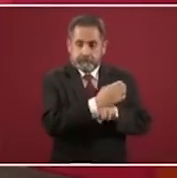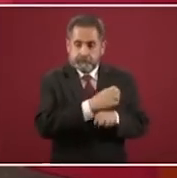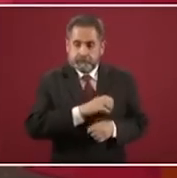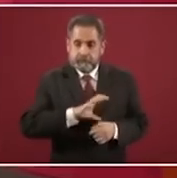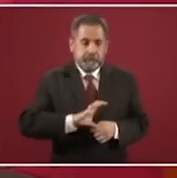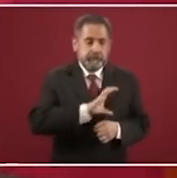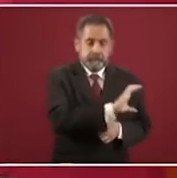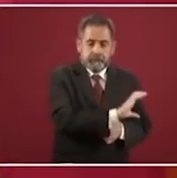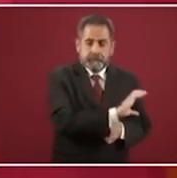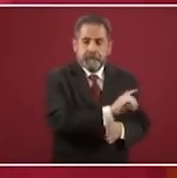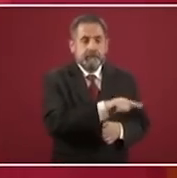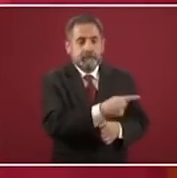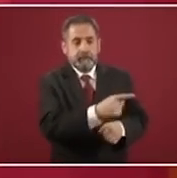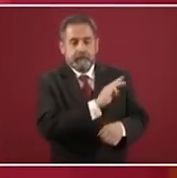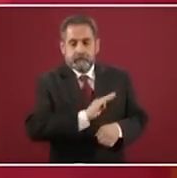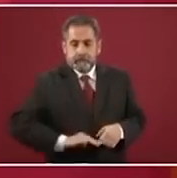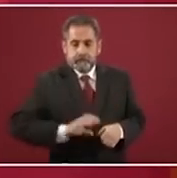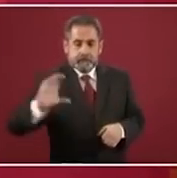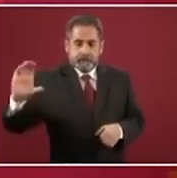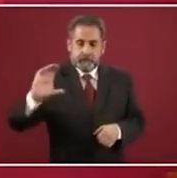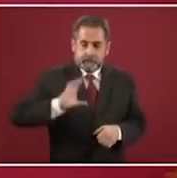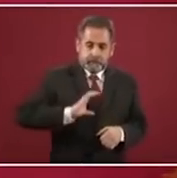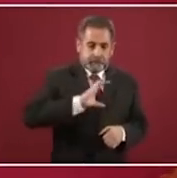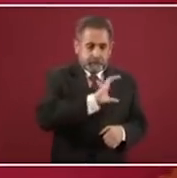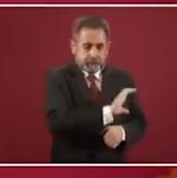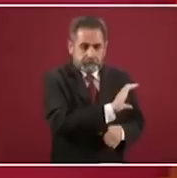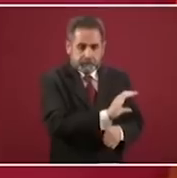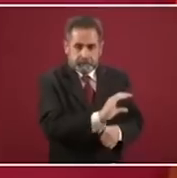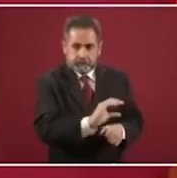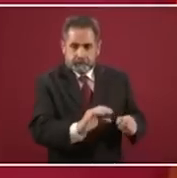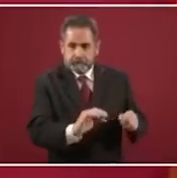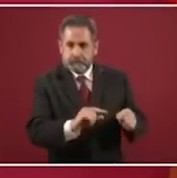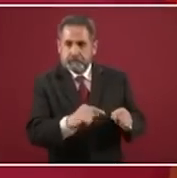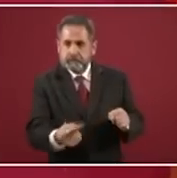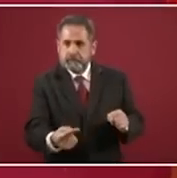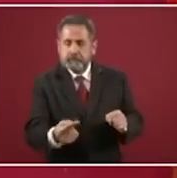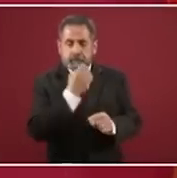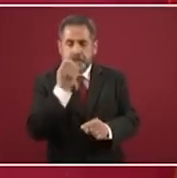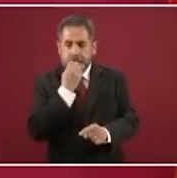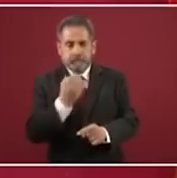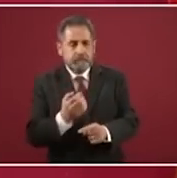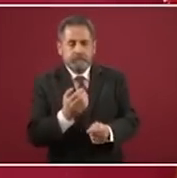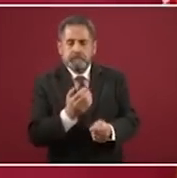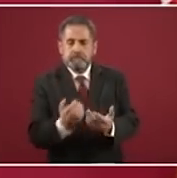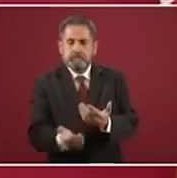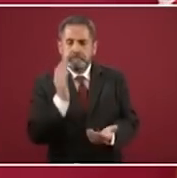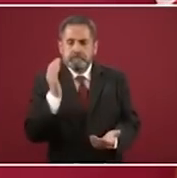mejor municipales, y no llegaba a la escuela, o